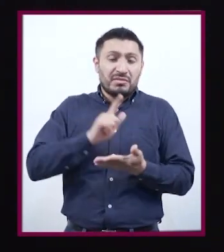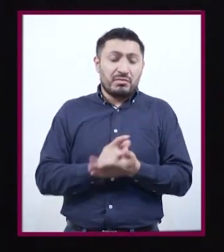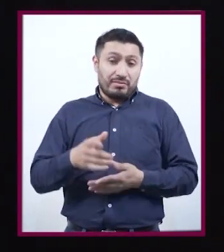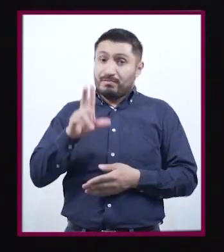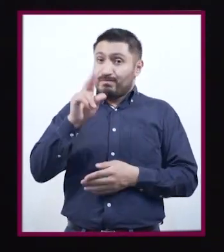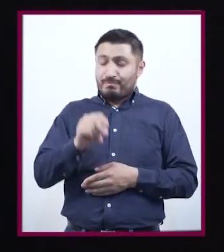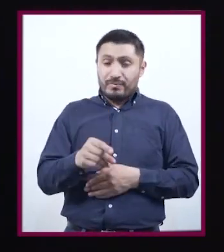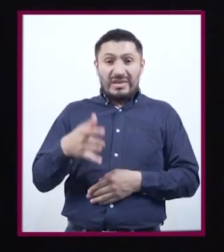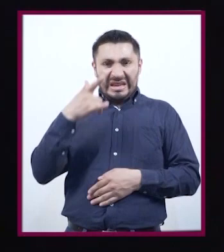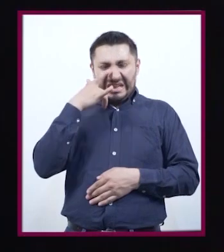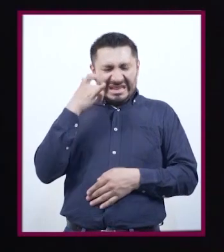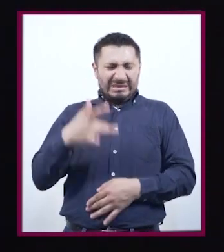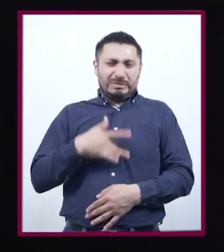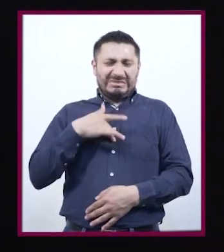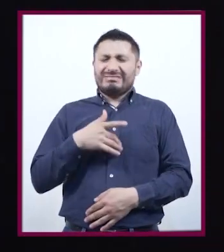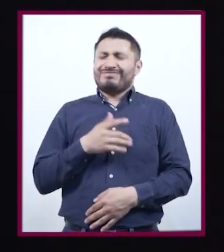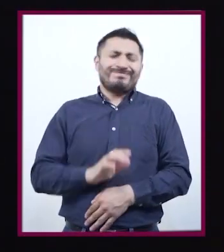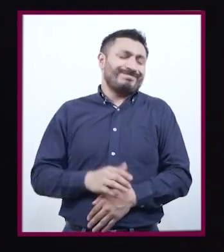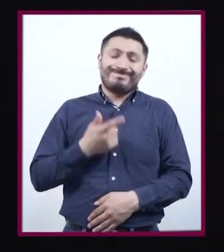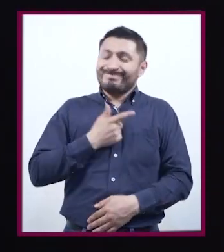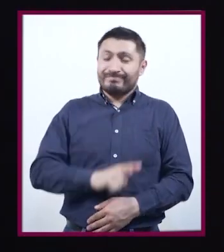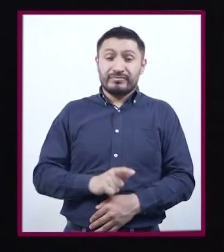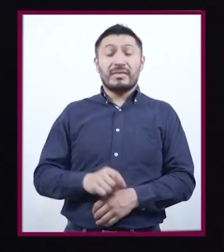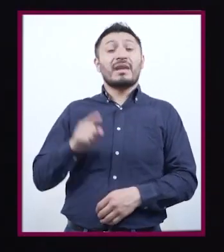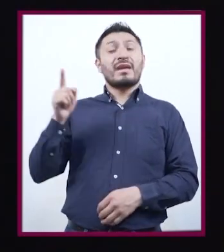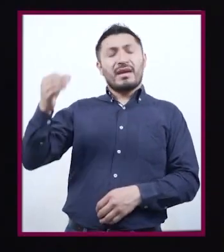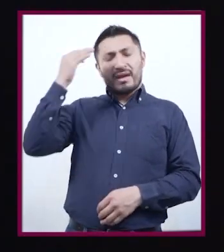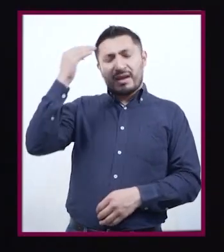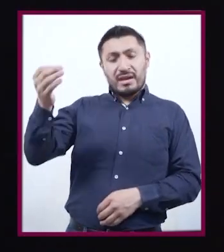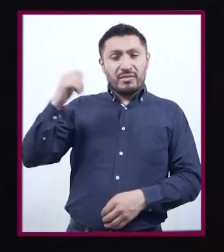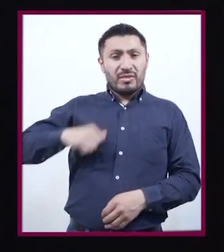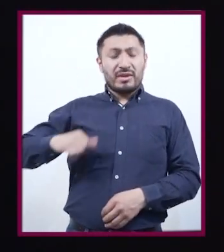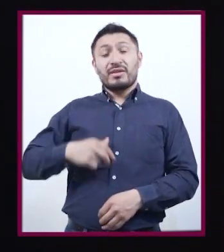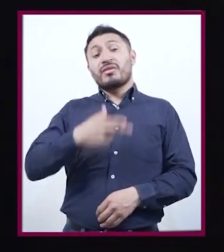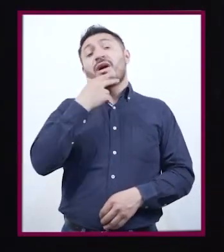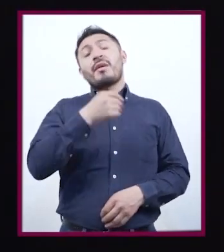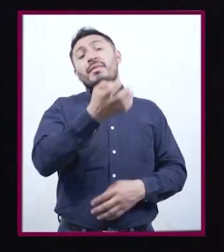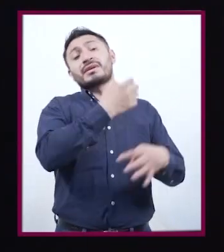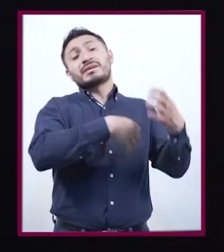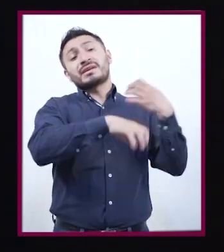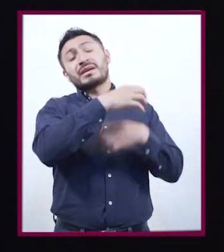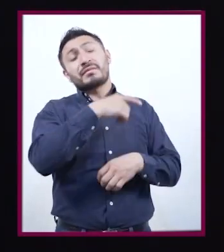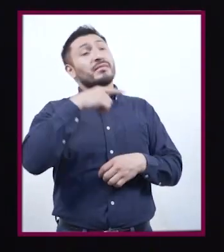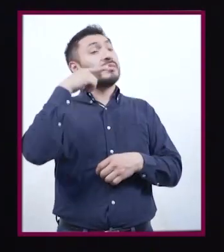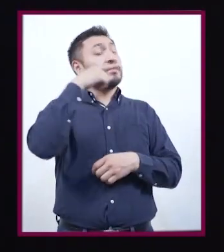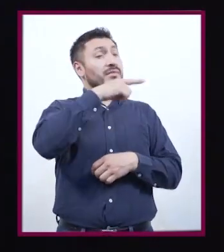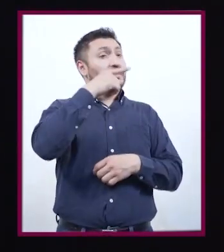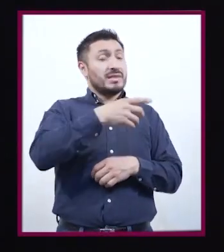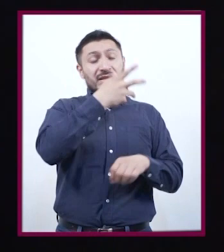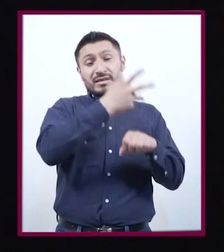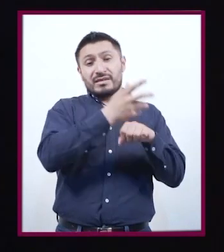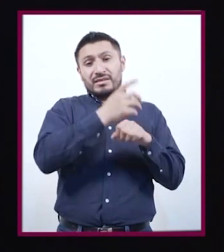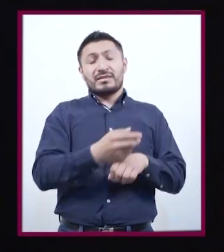y algo incómodo. En ese mismo año, 2 ejecutivos de una pequeña empresa estadounidense, uno de ellos de